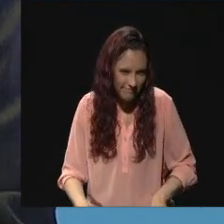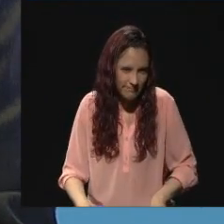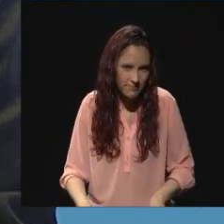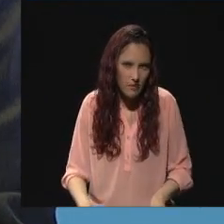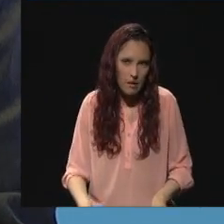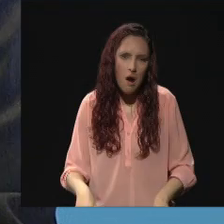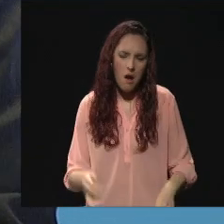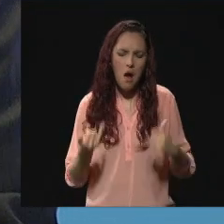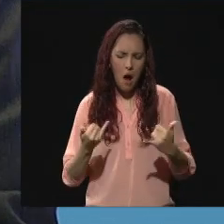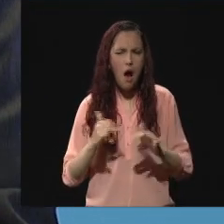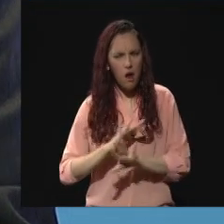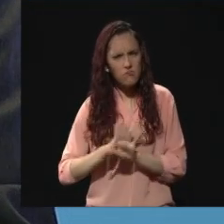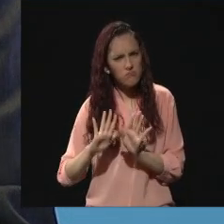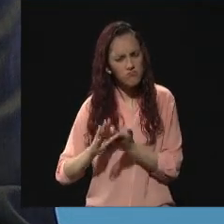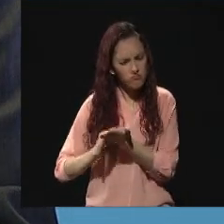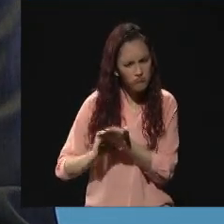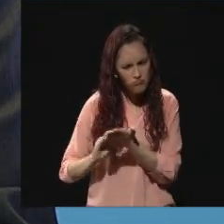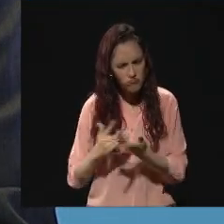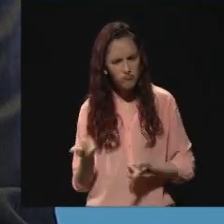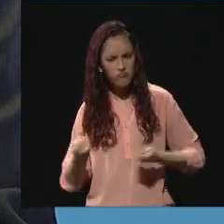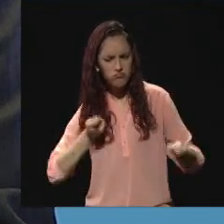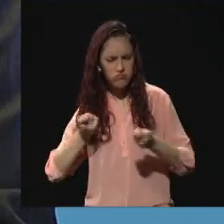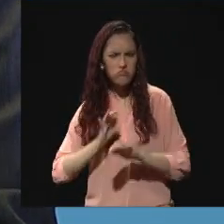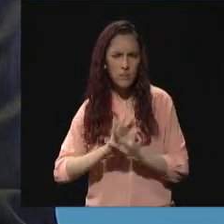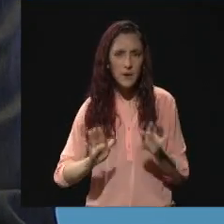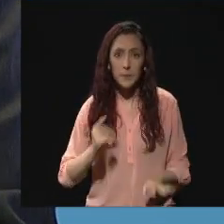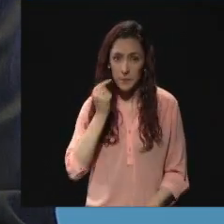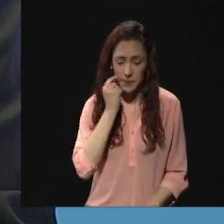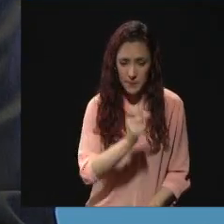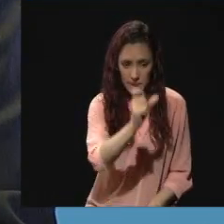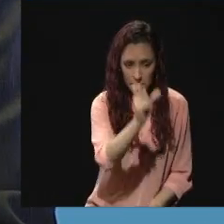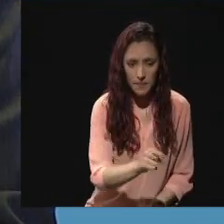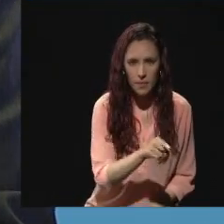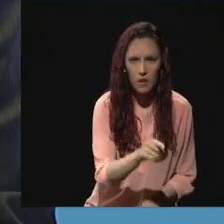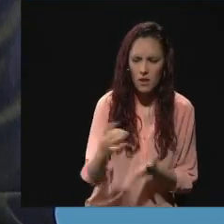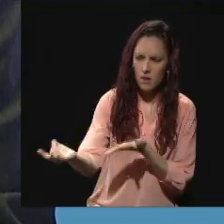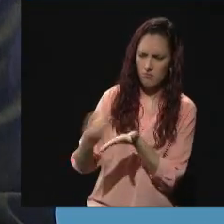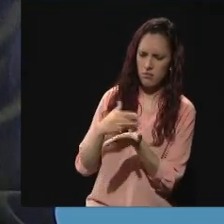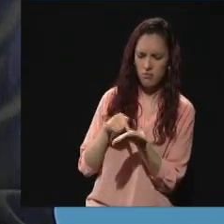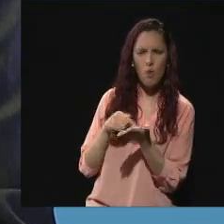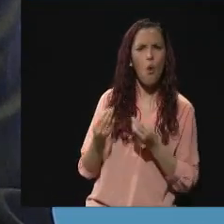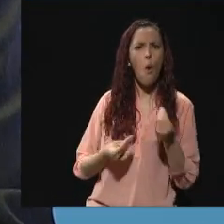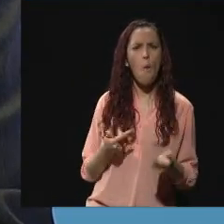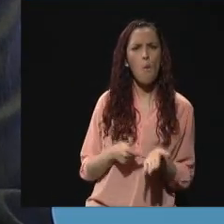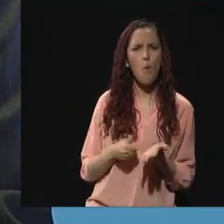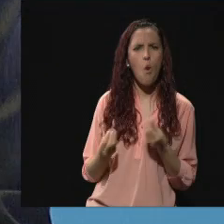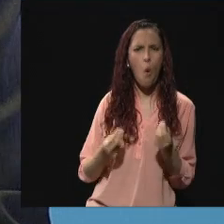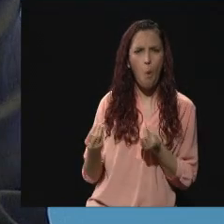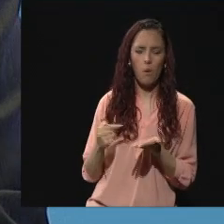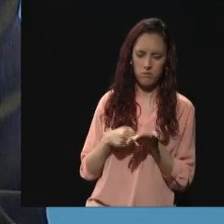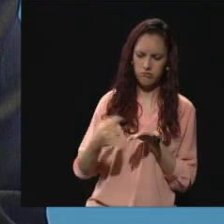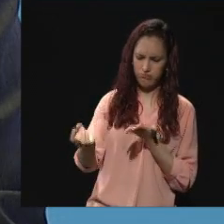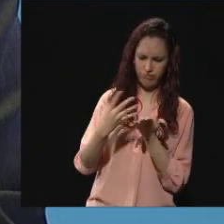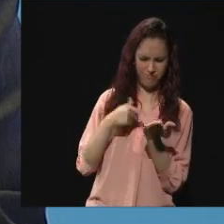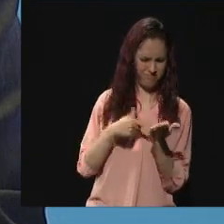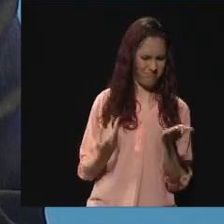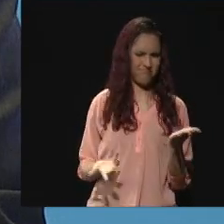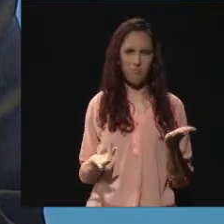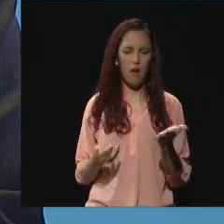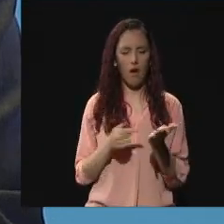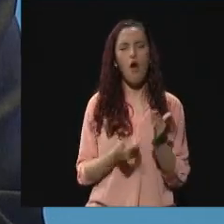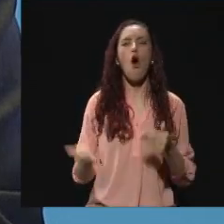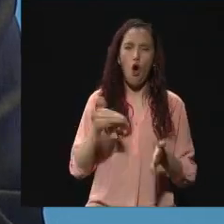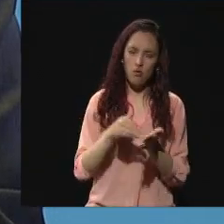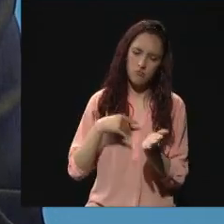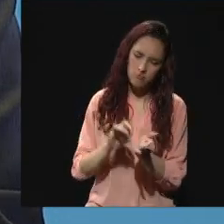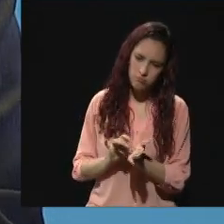habido regulación y lo que puede hacer el usuario es enviar un mensaje al operador para que no le